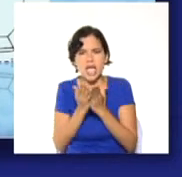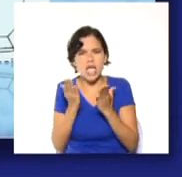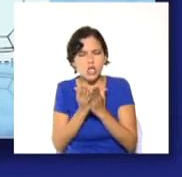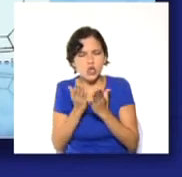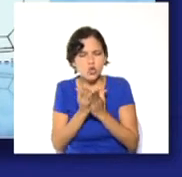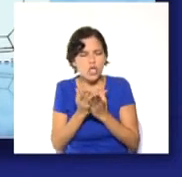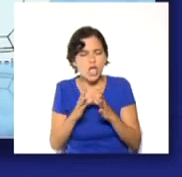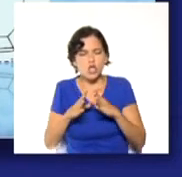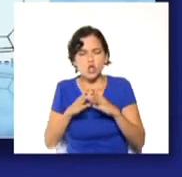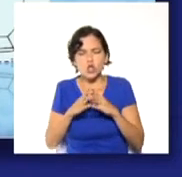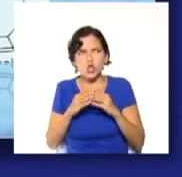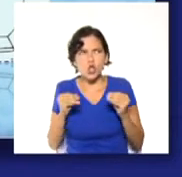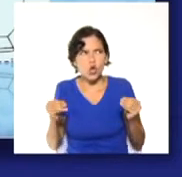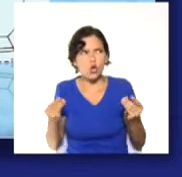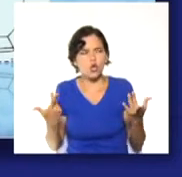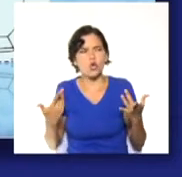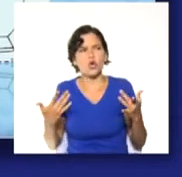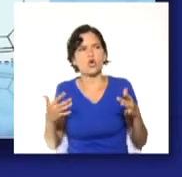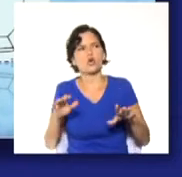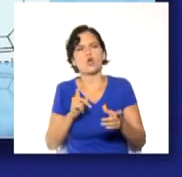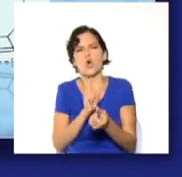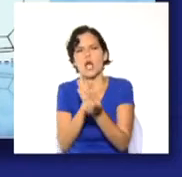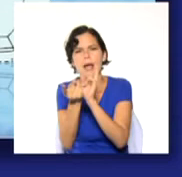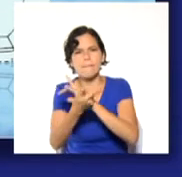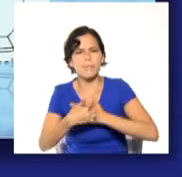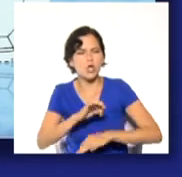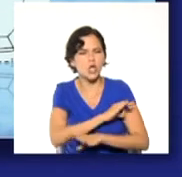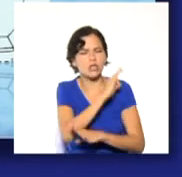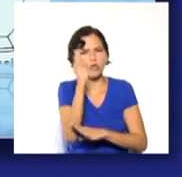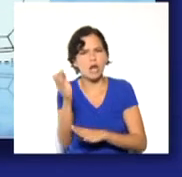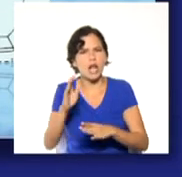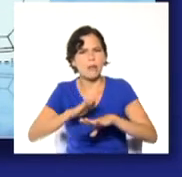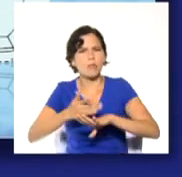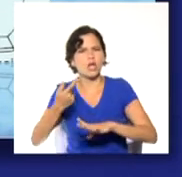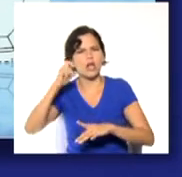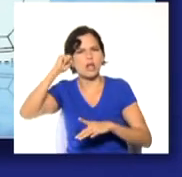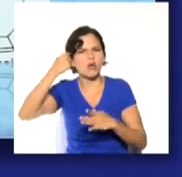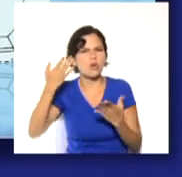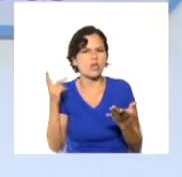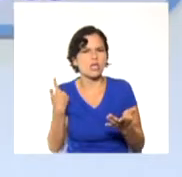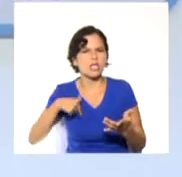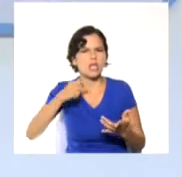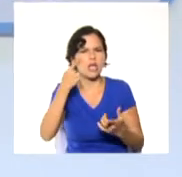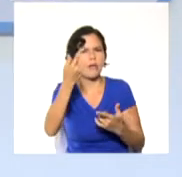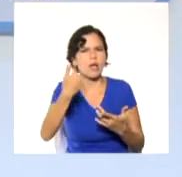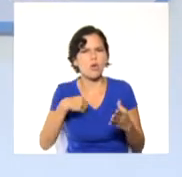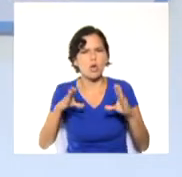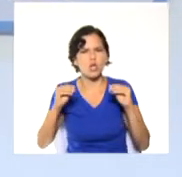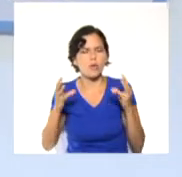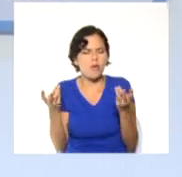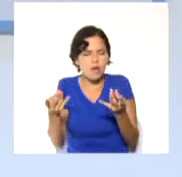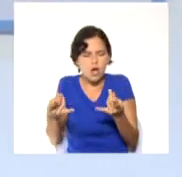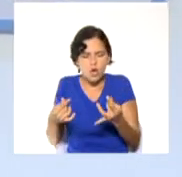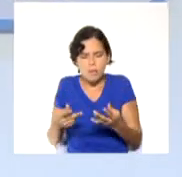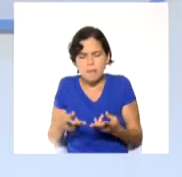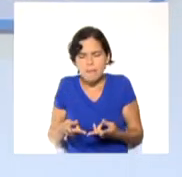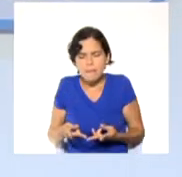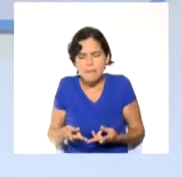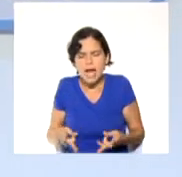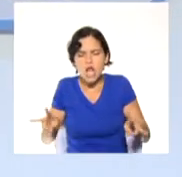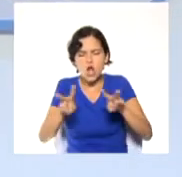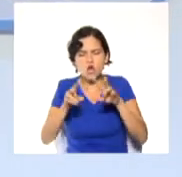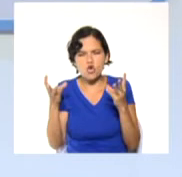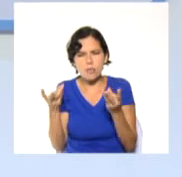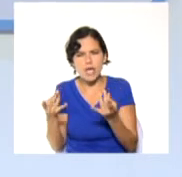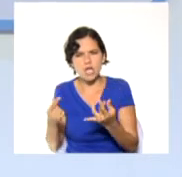los fenómenos naturales. Es decir, ¿por qué les recuerdo esto? Ustedes dirán, profe, ¿qué tiene que ver cuando hablo de valor numérico? Ustedes se van